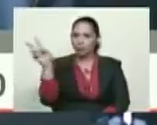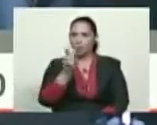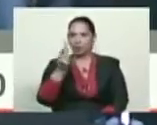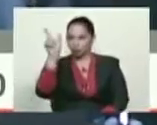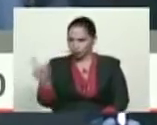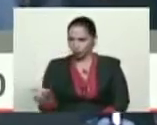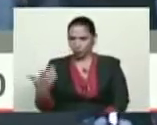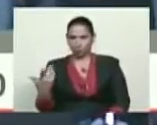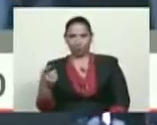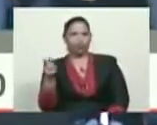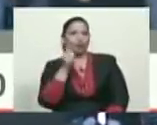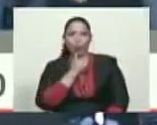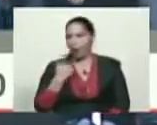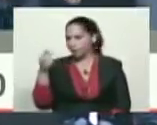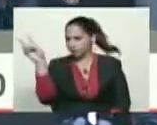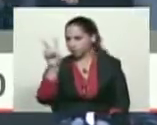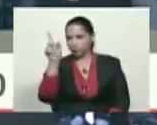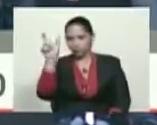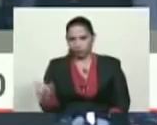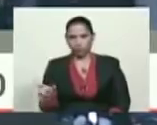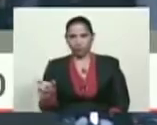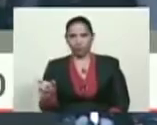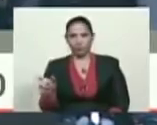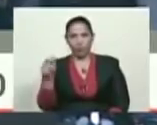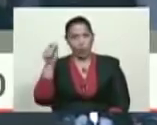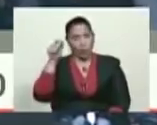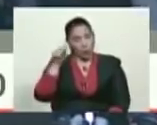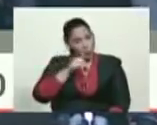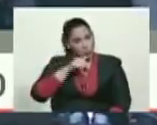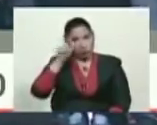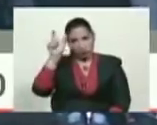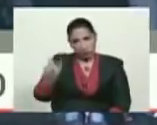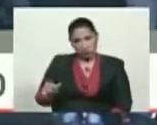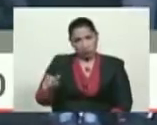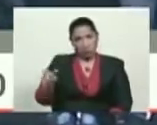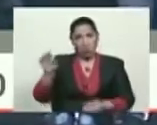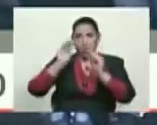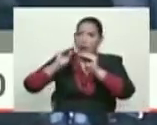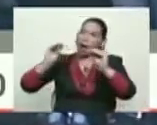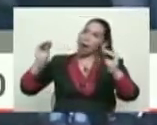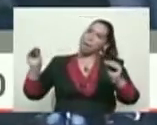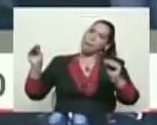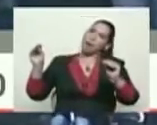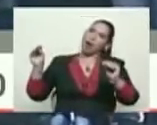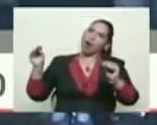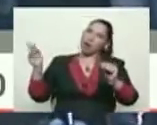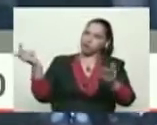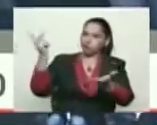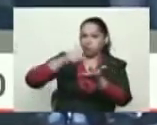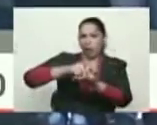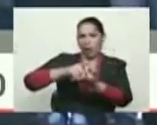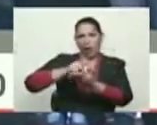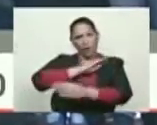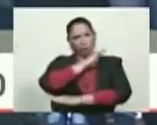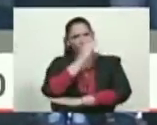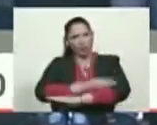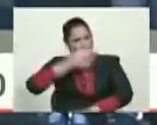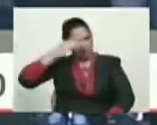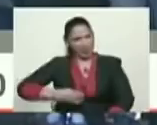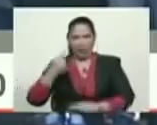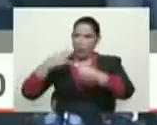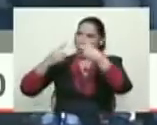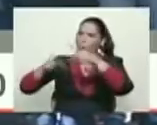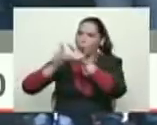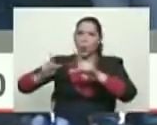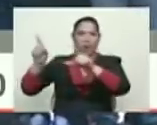considerado venezolano. Quien hoy llama a que vengan fuerzas militares desde otros lugares,